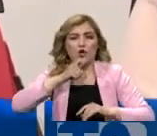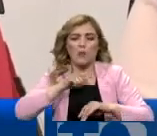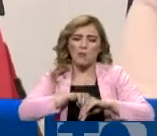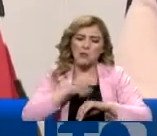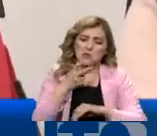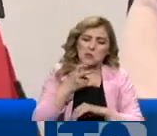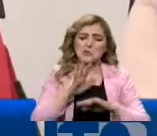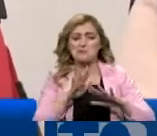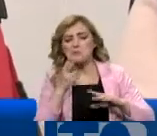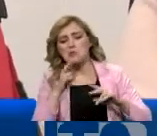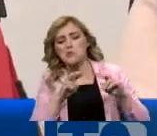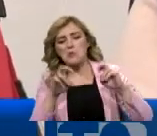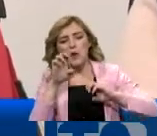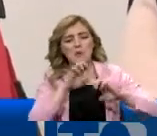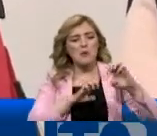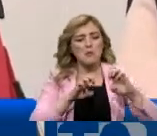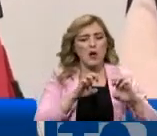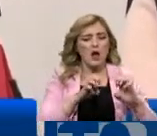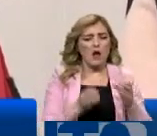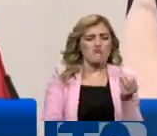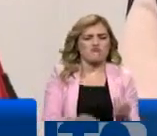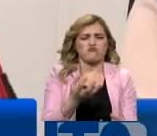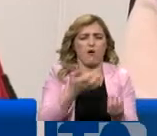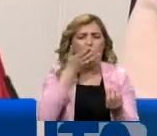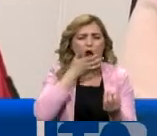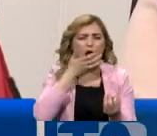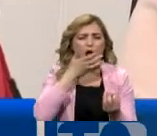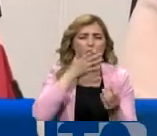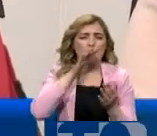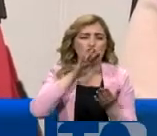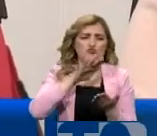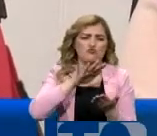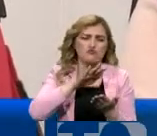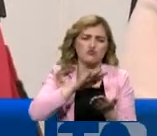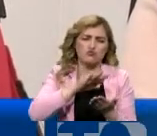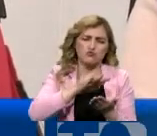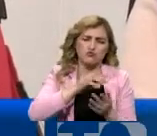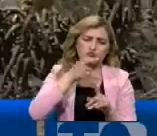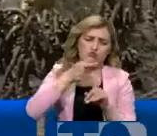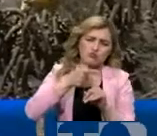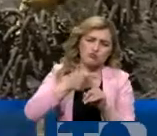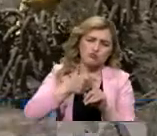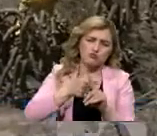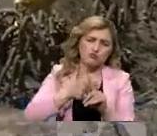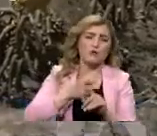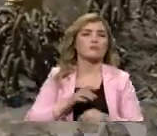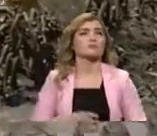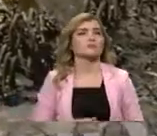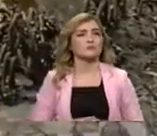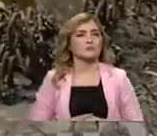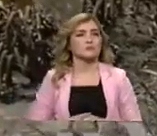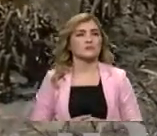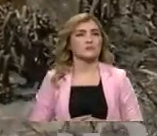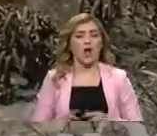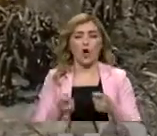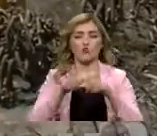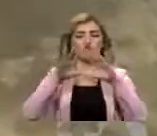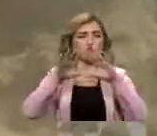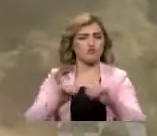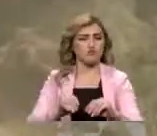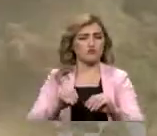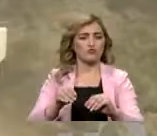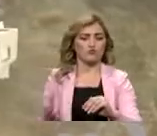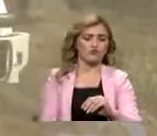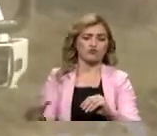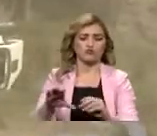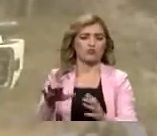pudimos determinar que los puntos de calor habían reducido en su temperatura de manera considerable. Una vez que los focos fueron controlados,